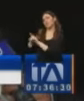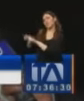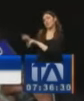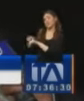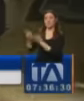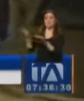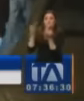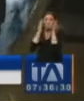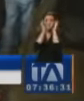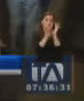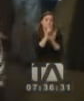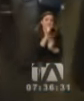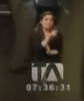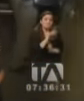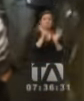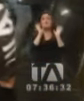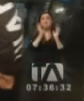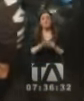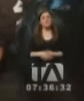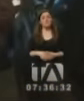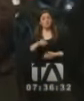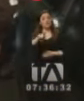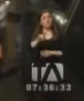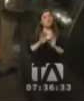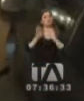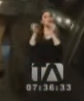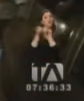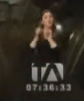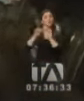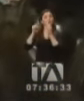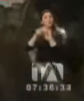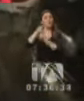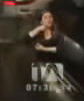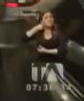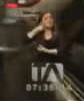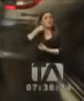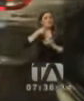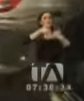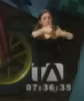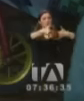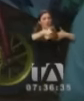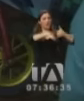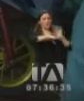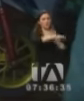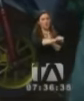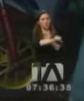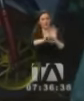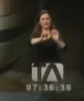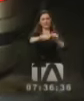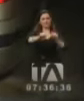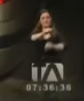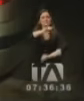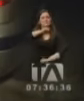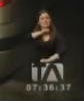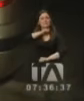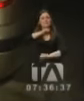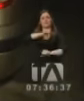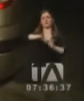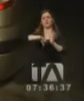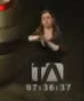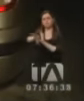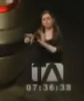clase de personas son. Estas organizaciones se dedicaban al robo a personas y locales comerciales, robo de motocicletas y vehículos